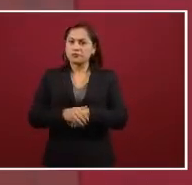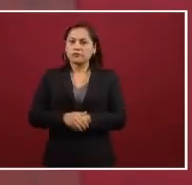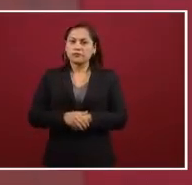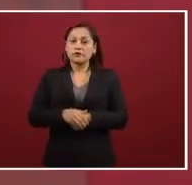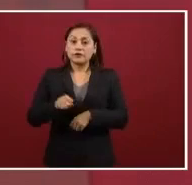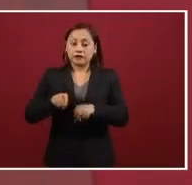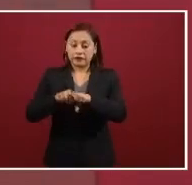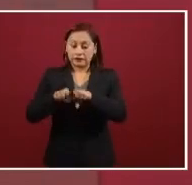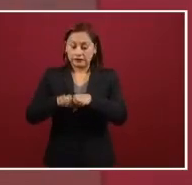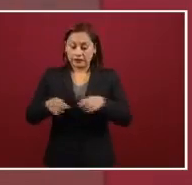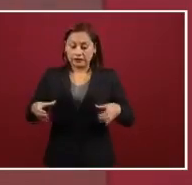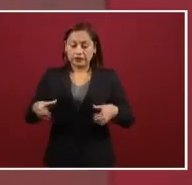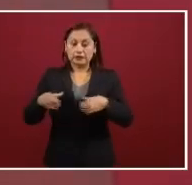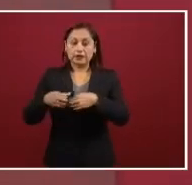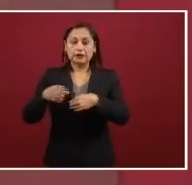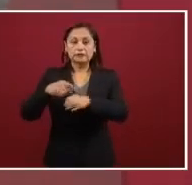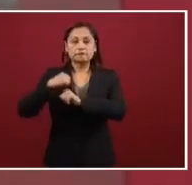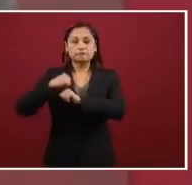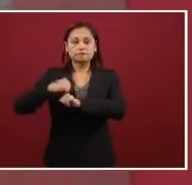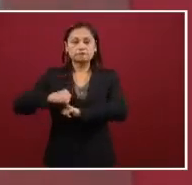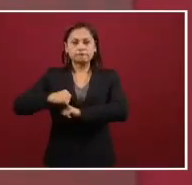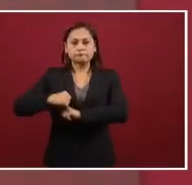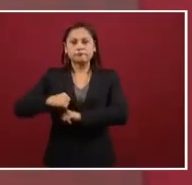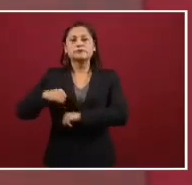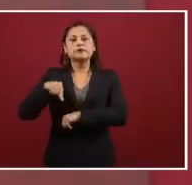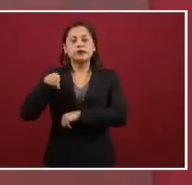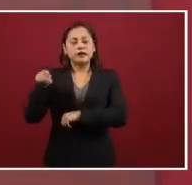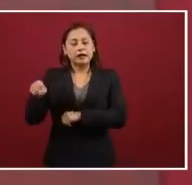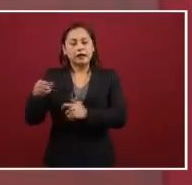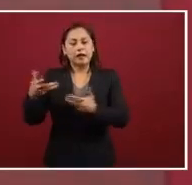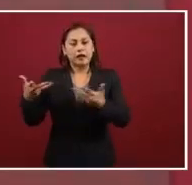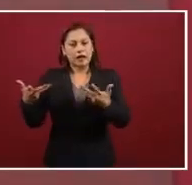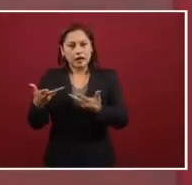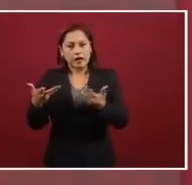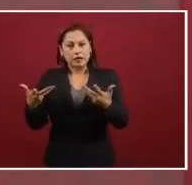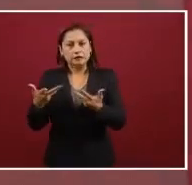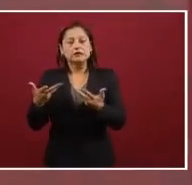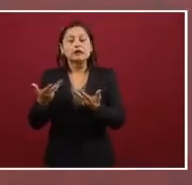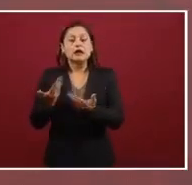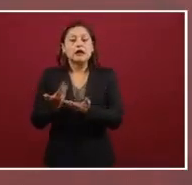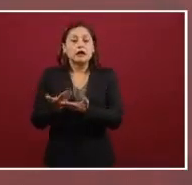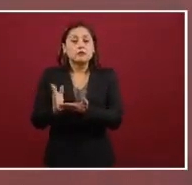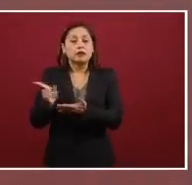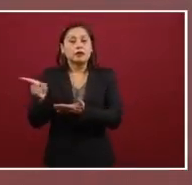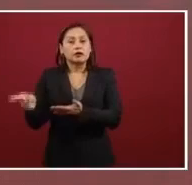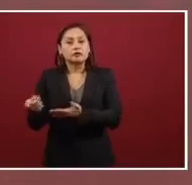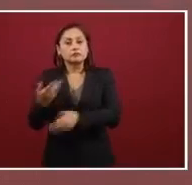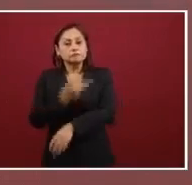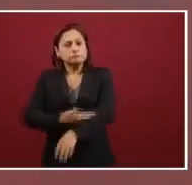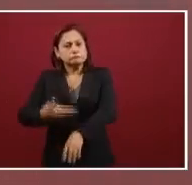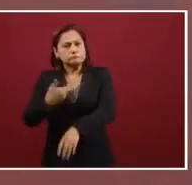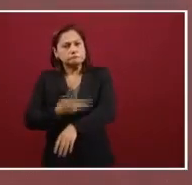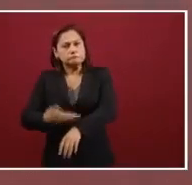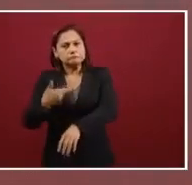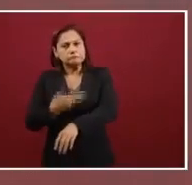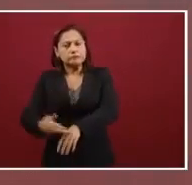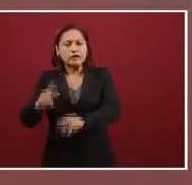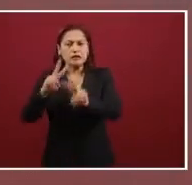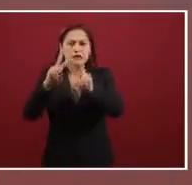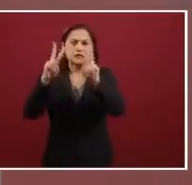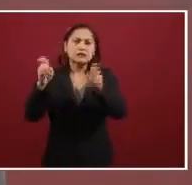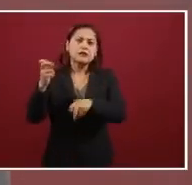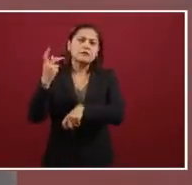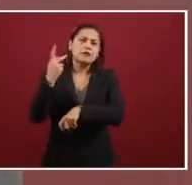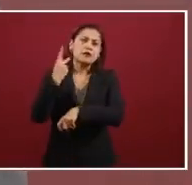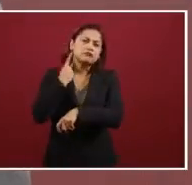de este equipo y en todo lo que tiene que ver con la política exterior de nuestro país. Entonces, le